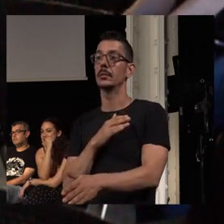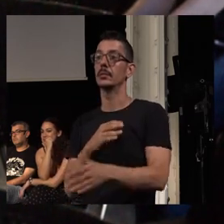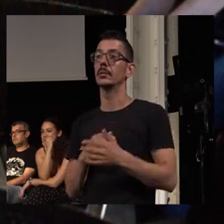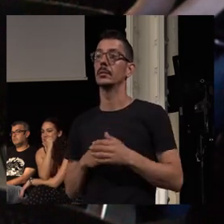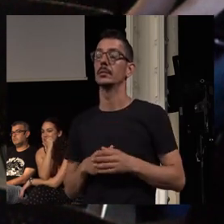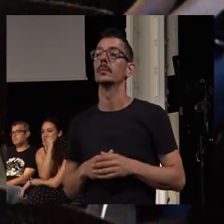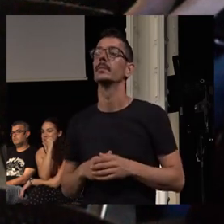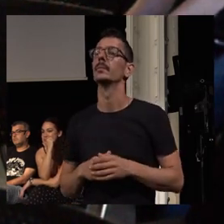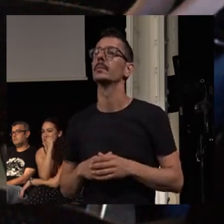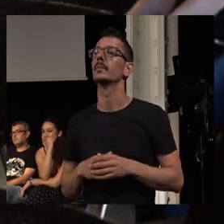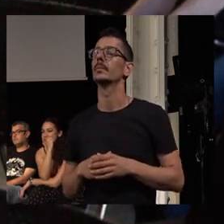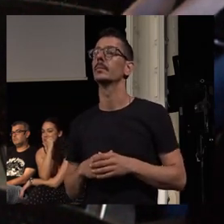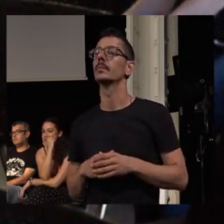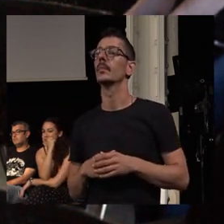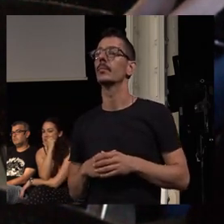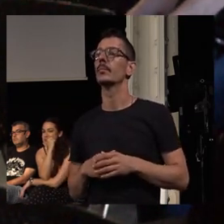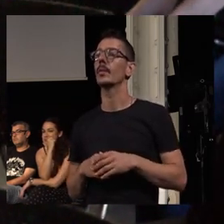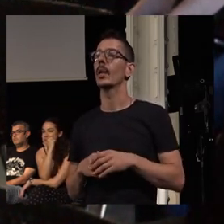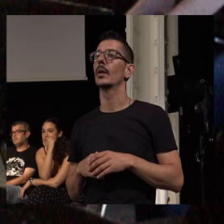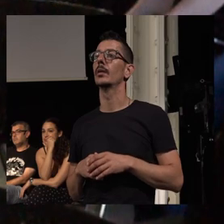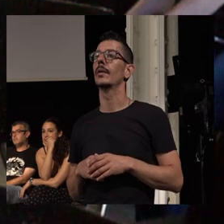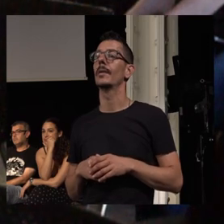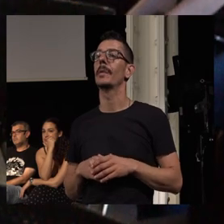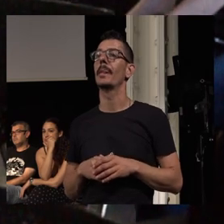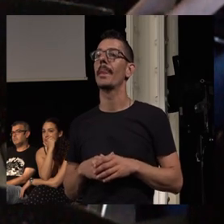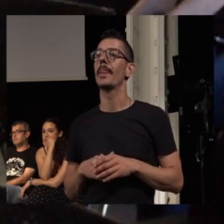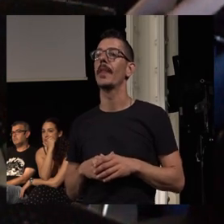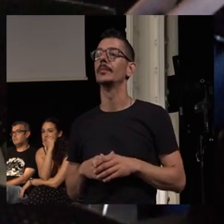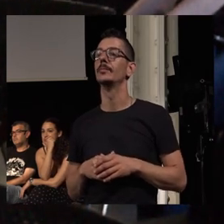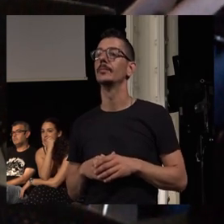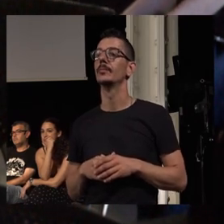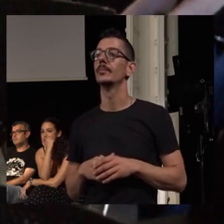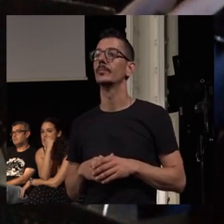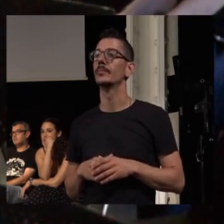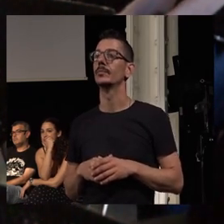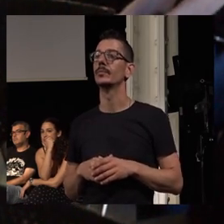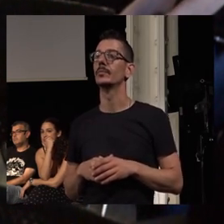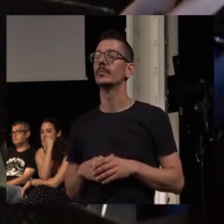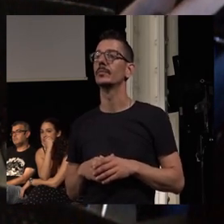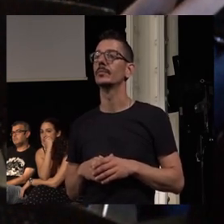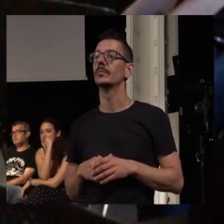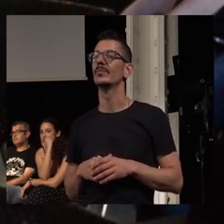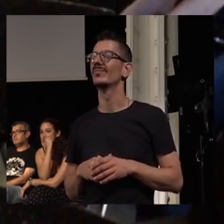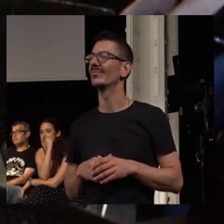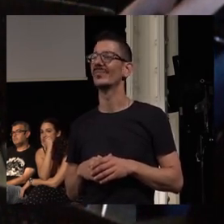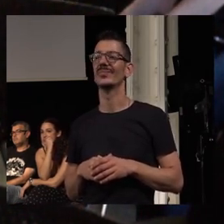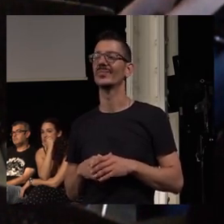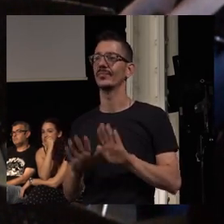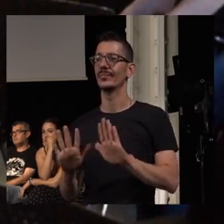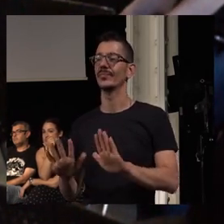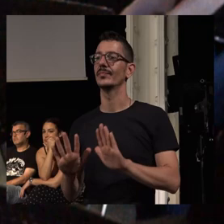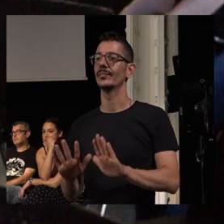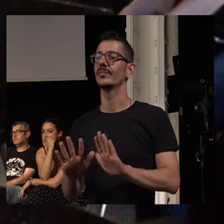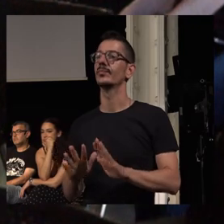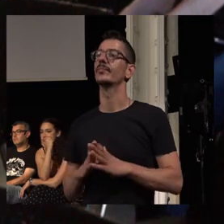patriarcales. Y, por tanto, creo que una cosa es una cosa y otra cosa es otra. Y, por tanto, sin negar que en algún momento pueda ser necesario o que quien quiera tomar